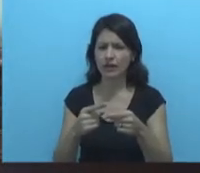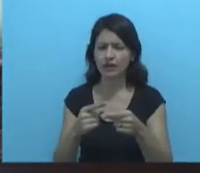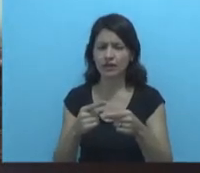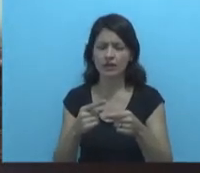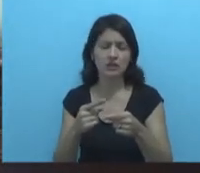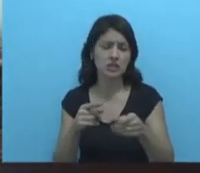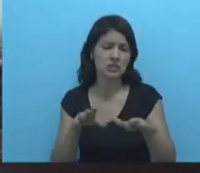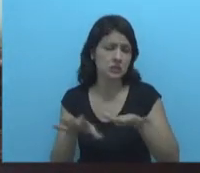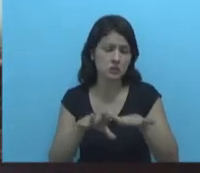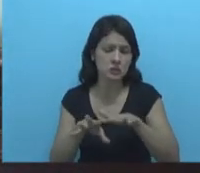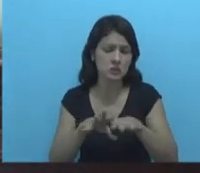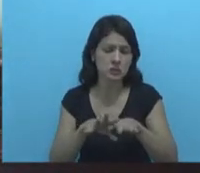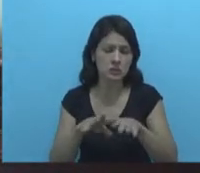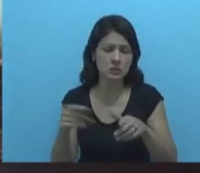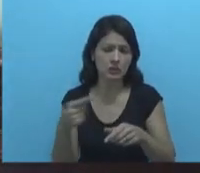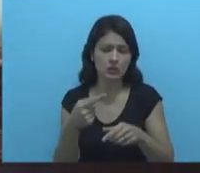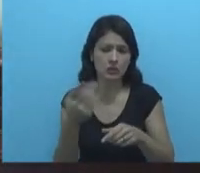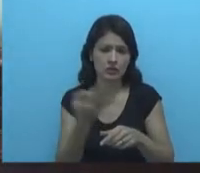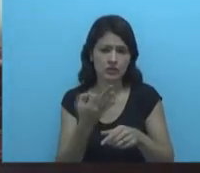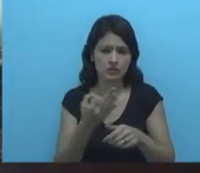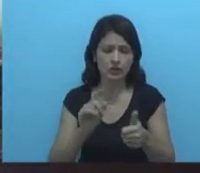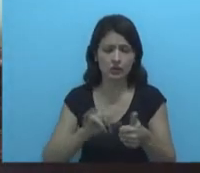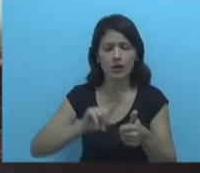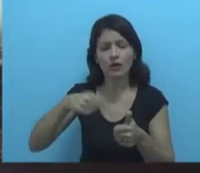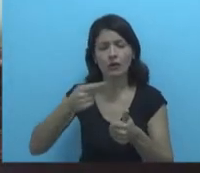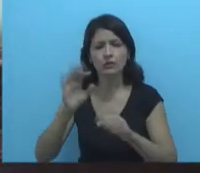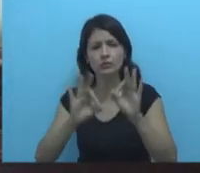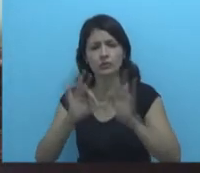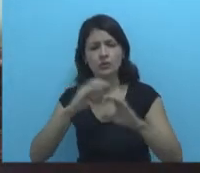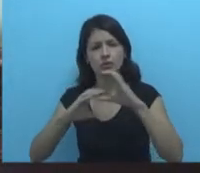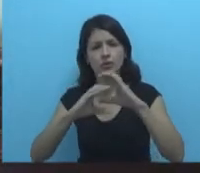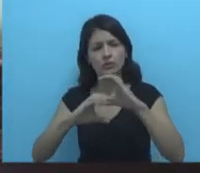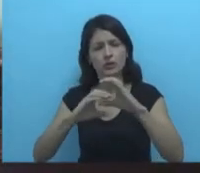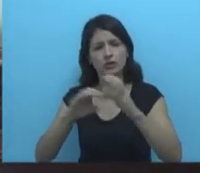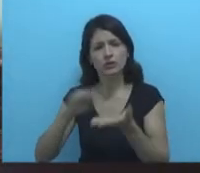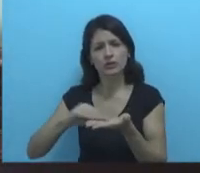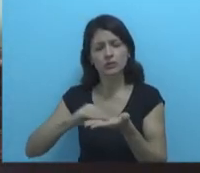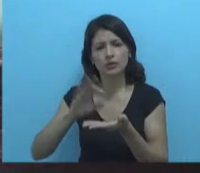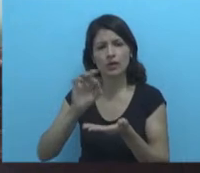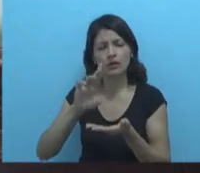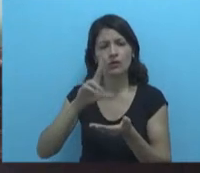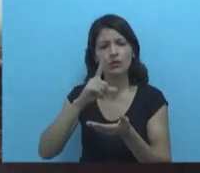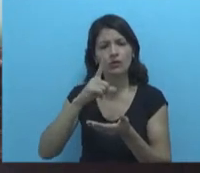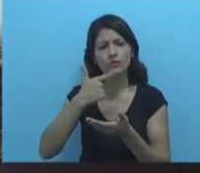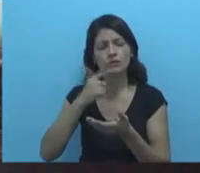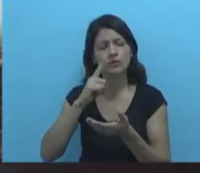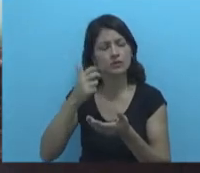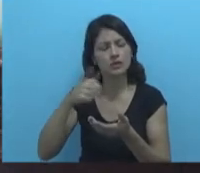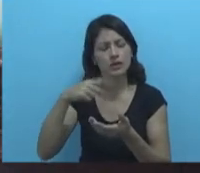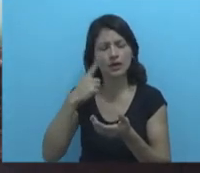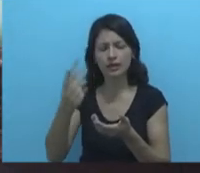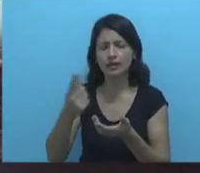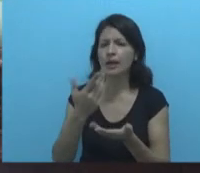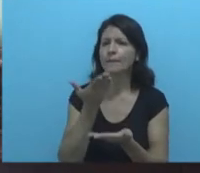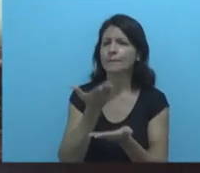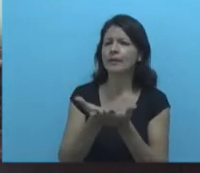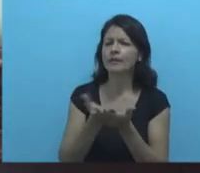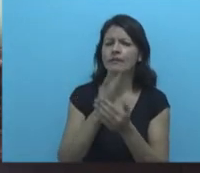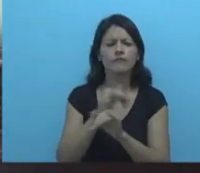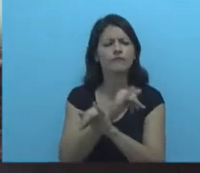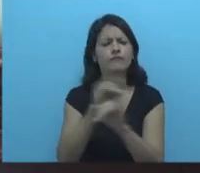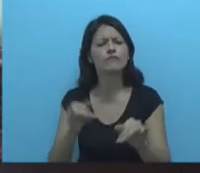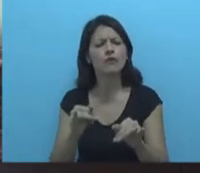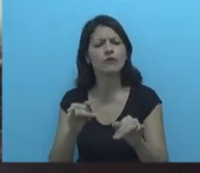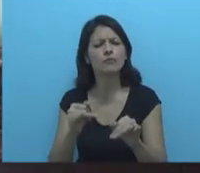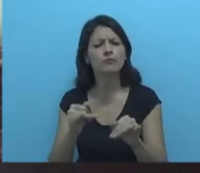Proyecto de comunicación 42.991, diputada Orsiani, por el cual se solicita disponga informar si se tomaron medidas a fin